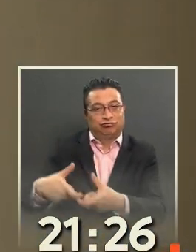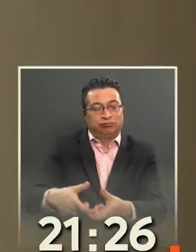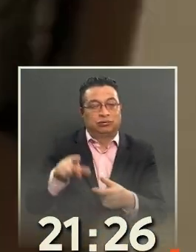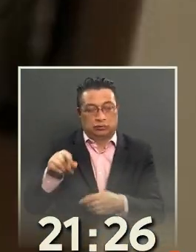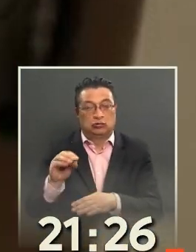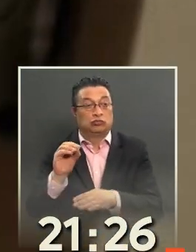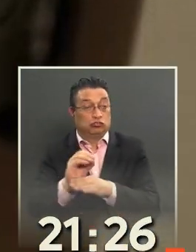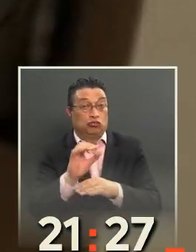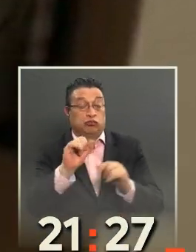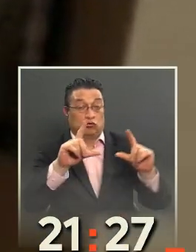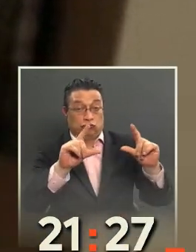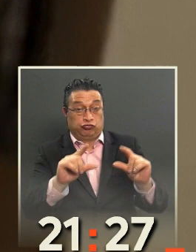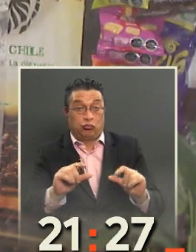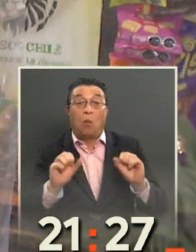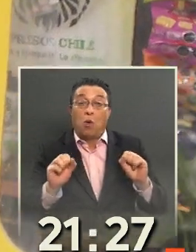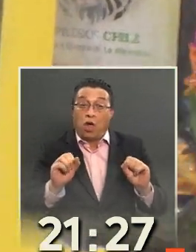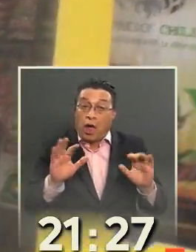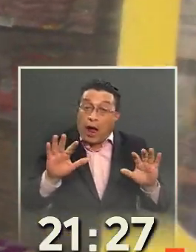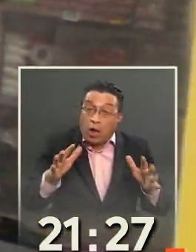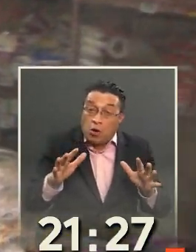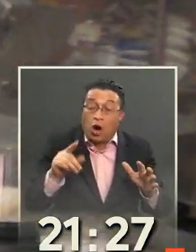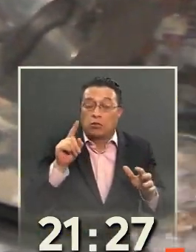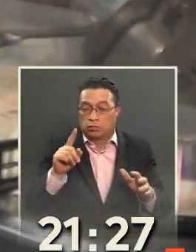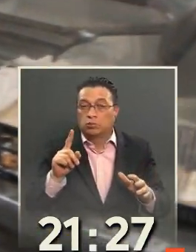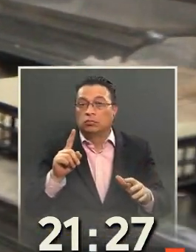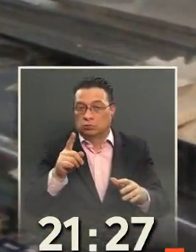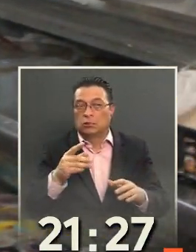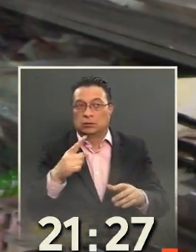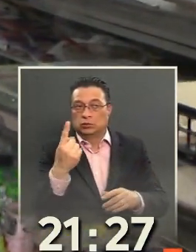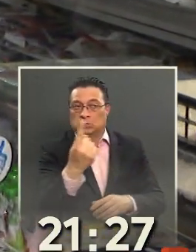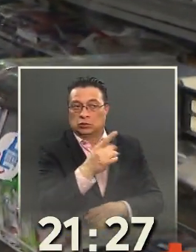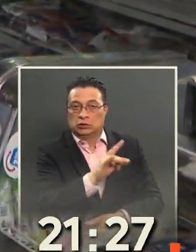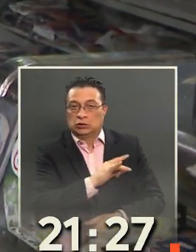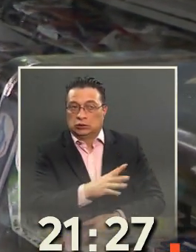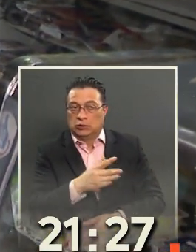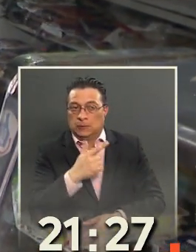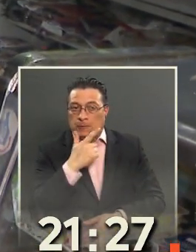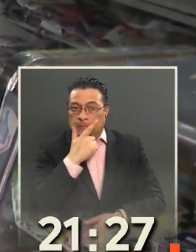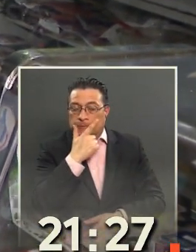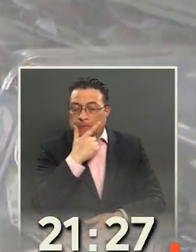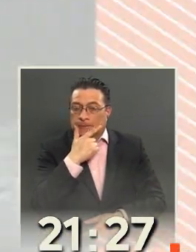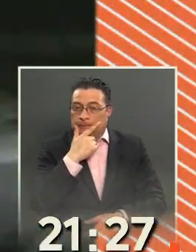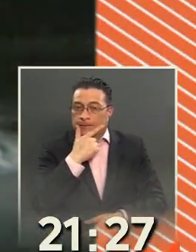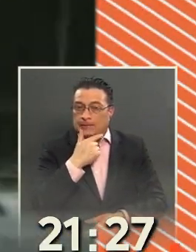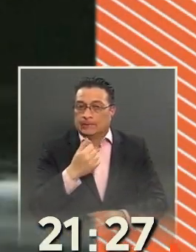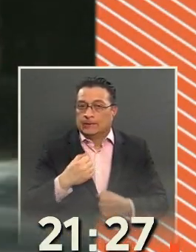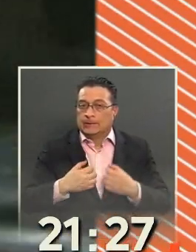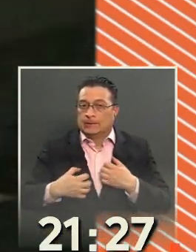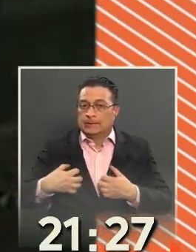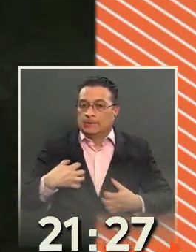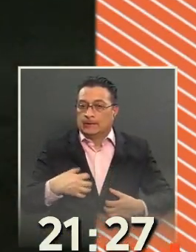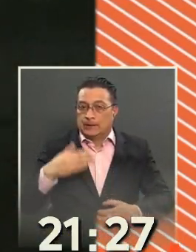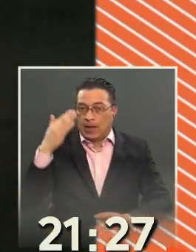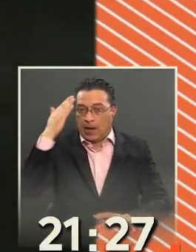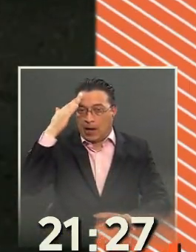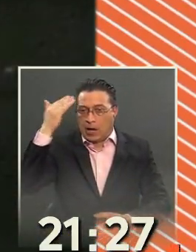es una posibilidad lejana, para Alicia y miles de chilenos, la mera opción los lleva a oscuros recuerdos.